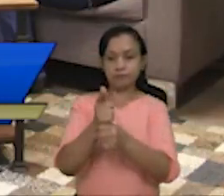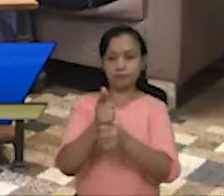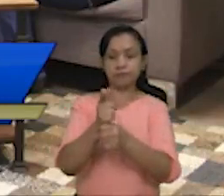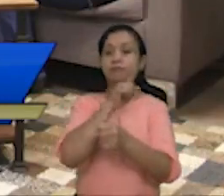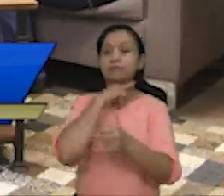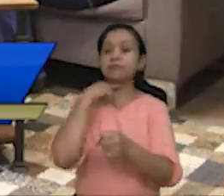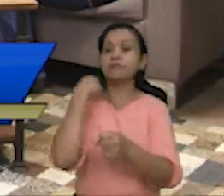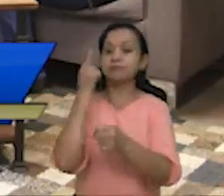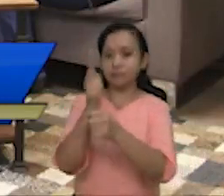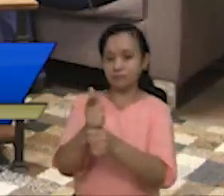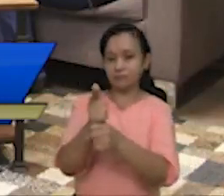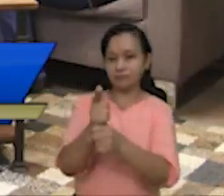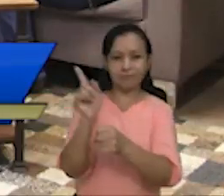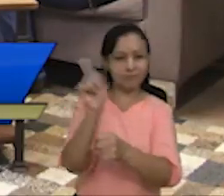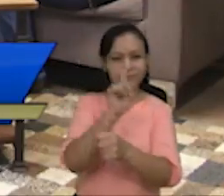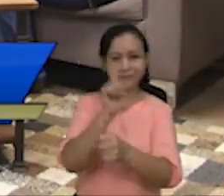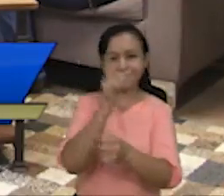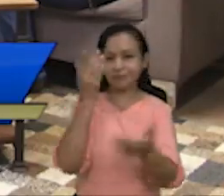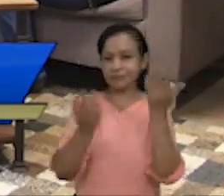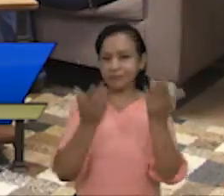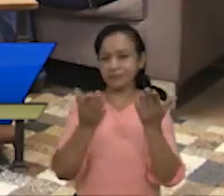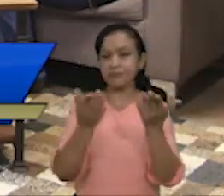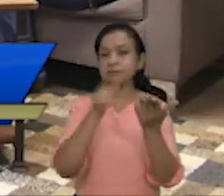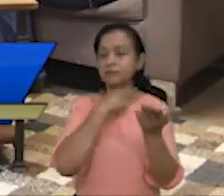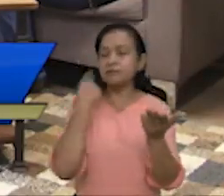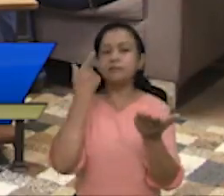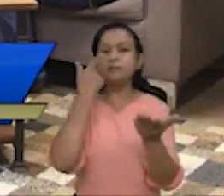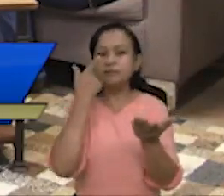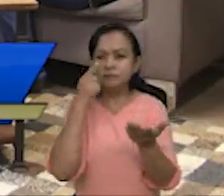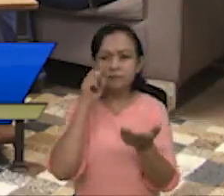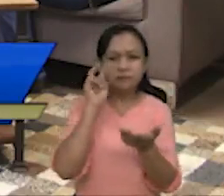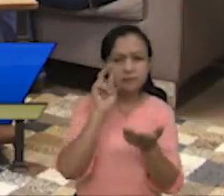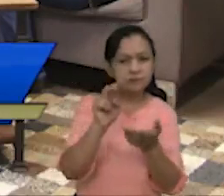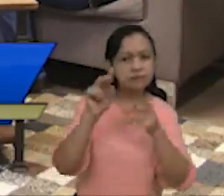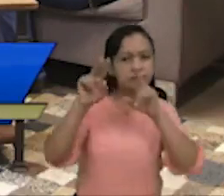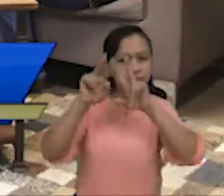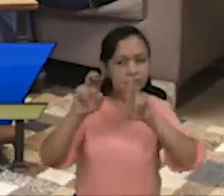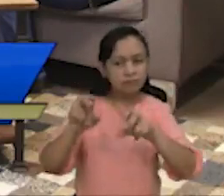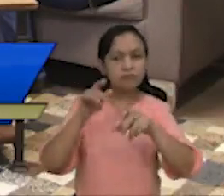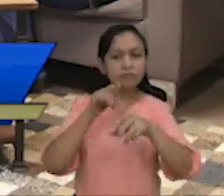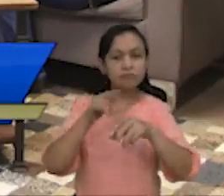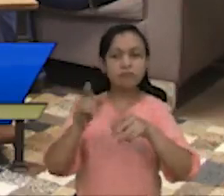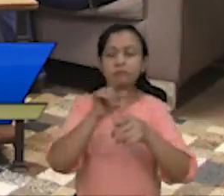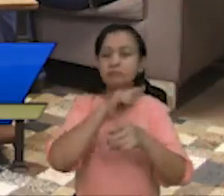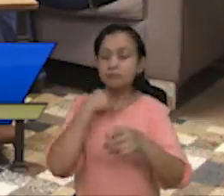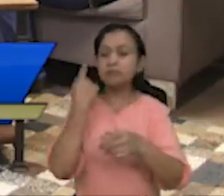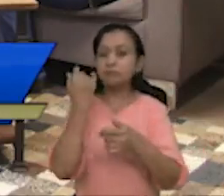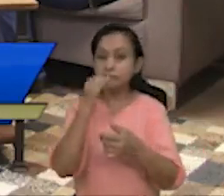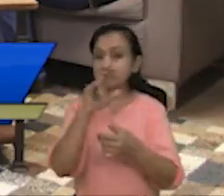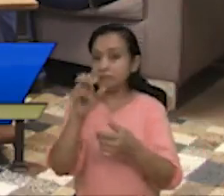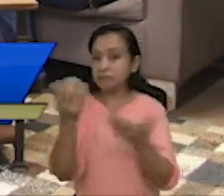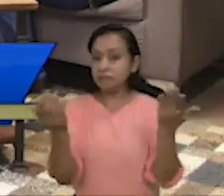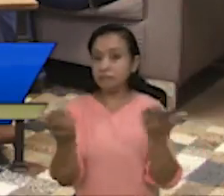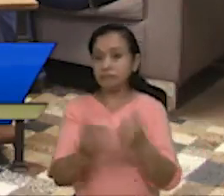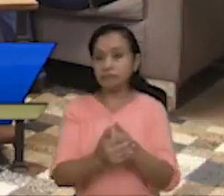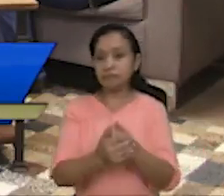es la verdad. Y no es así. La verdad hay que cuestionarla, la verdad hay que buscarle o acercarnos a lo más parecido a la verdad. Porque